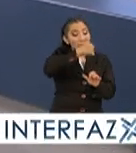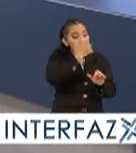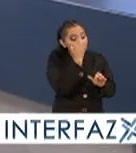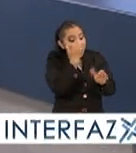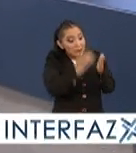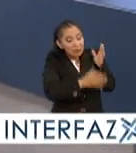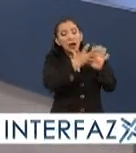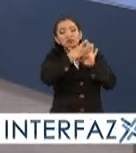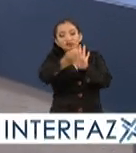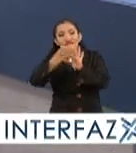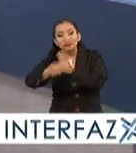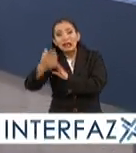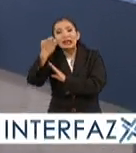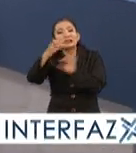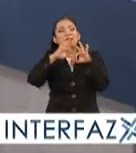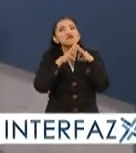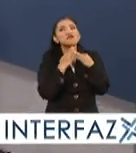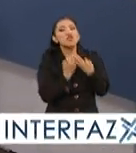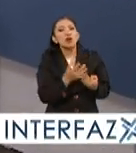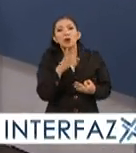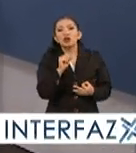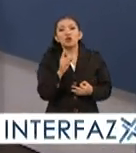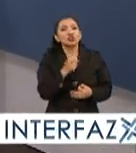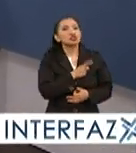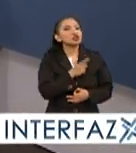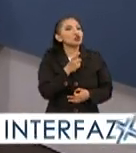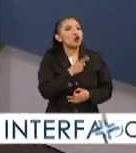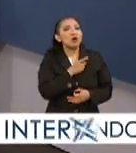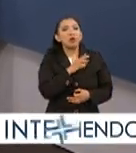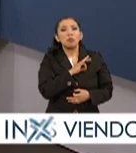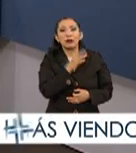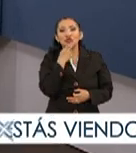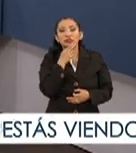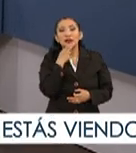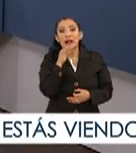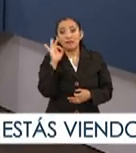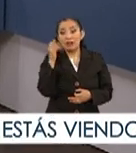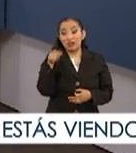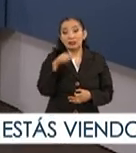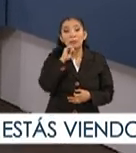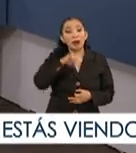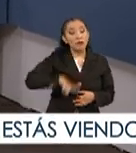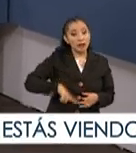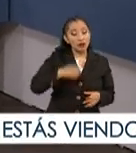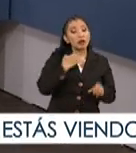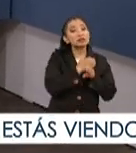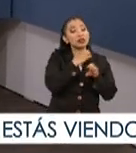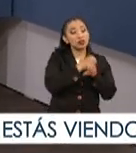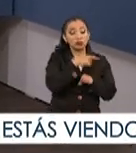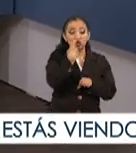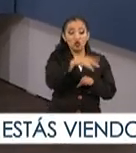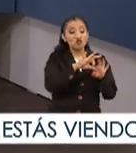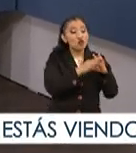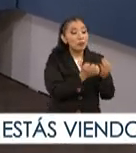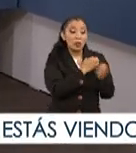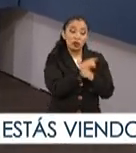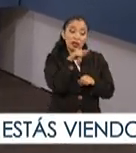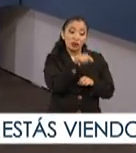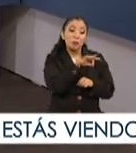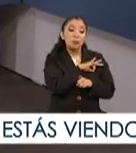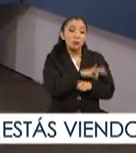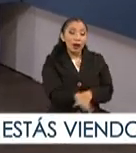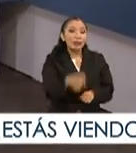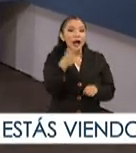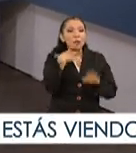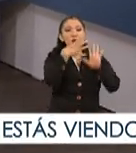que puedan participar. Es un modelo que no solamente se puede aplicar por el gobierno federal, sino los gobiernos estatales van a tener ese modelo para que también ellos